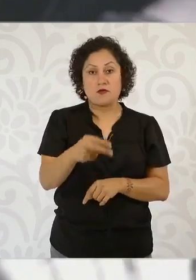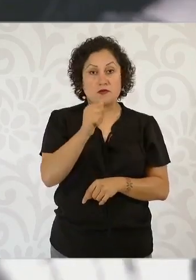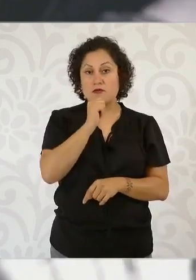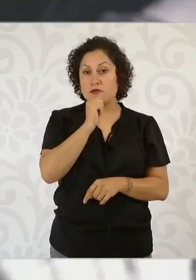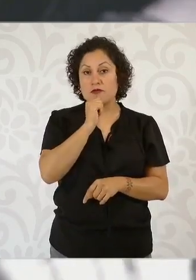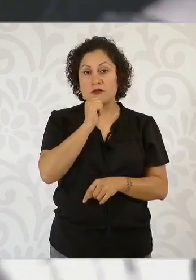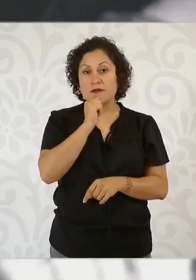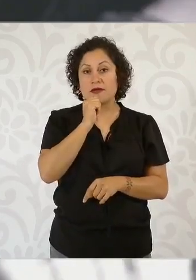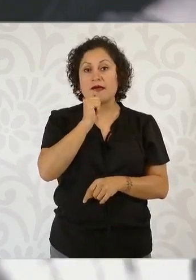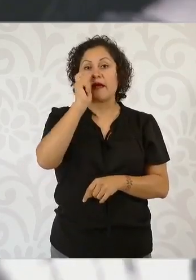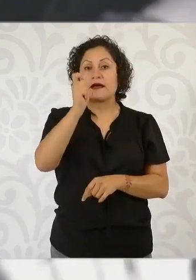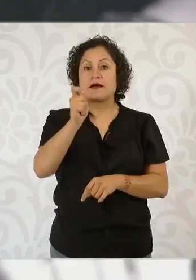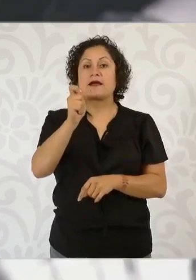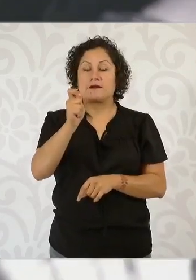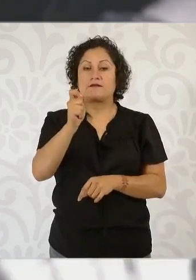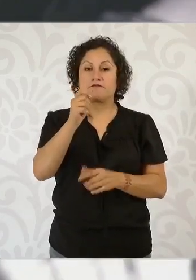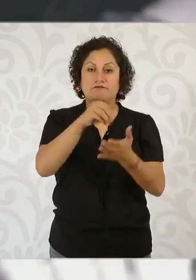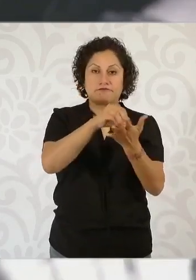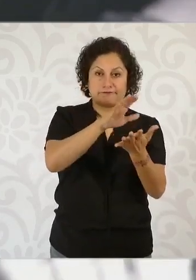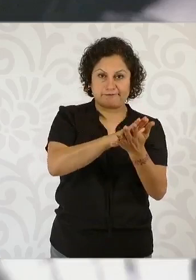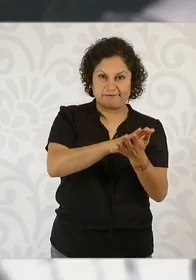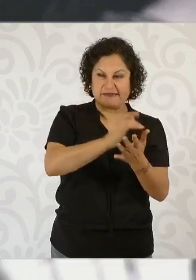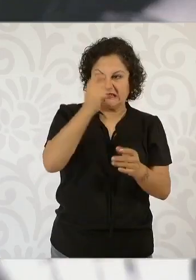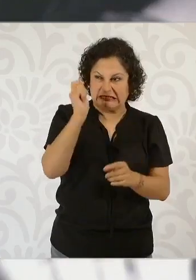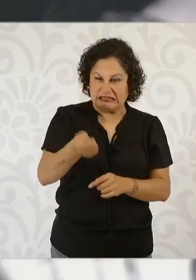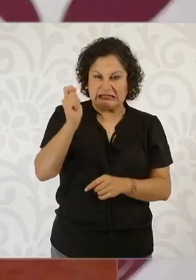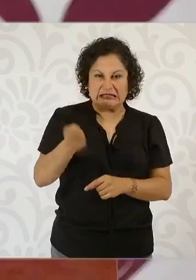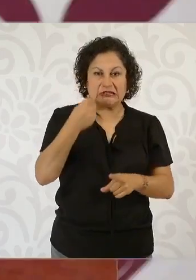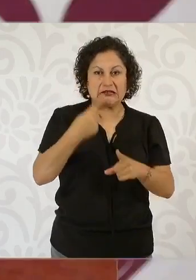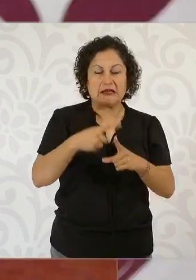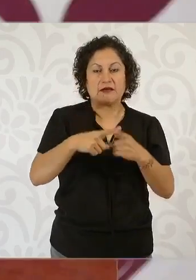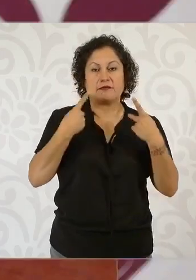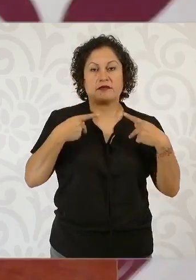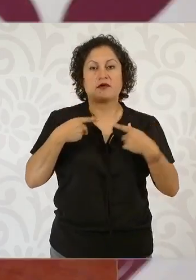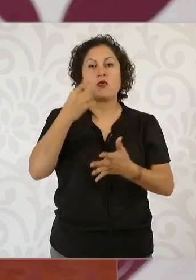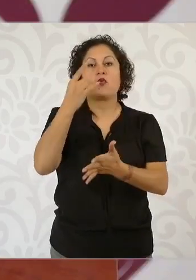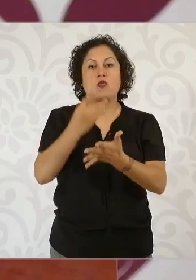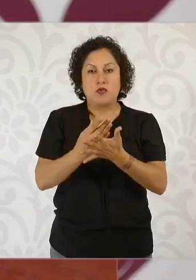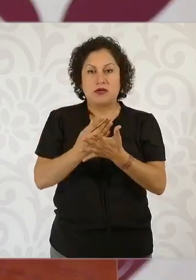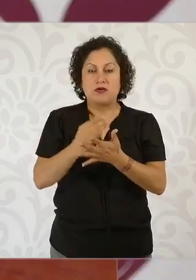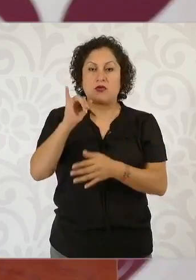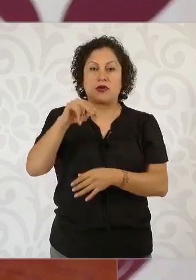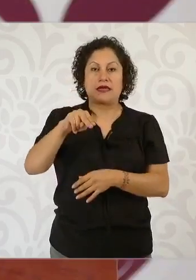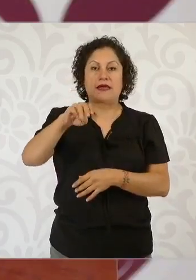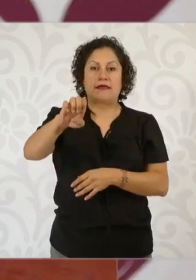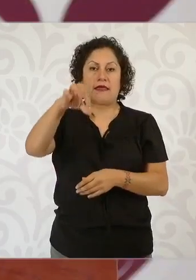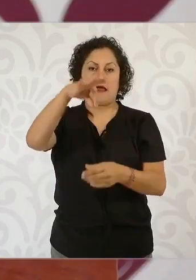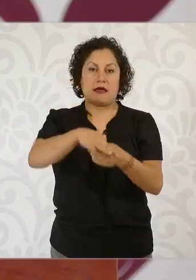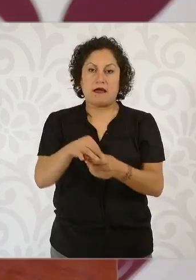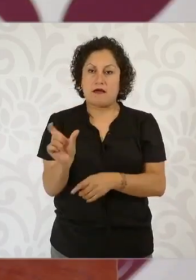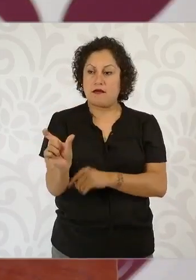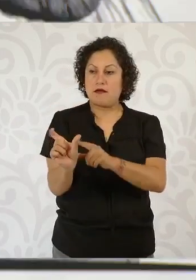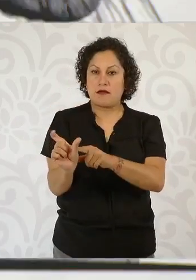identidad. La que tenemos es del Instituto Nacional Electoral y tiene como propósito votar en la elección, y es a partir de